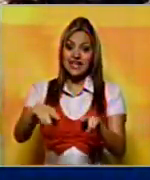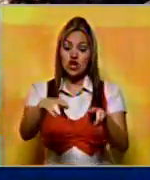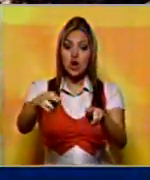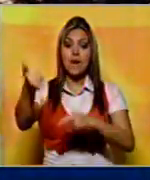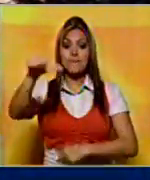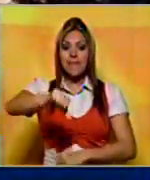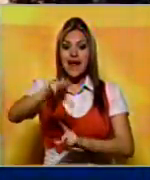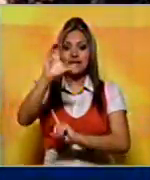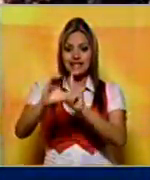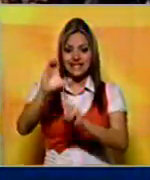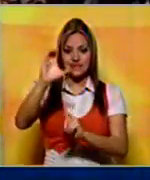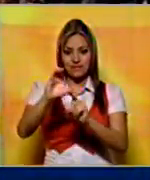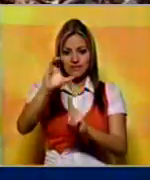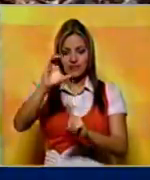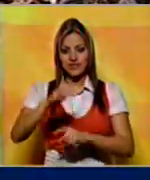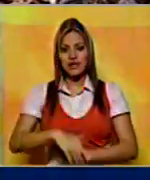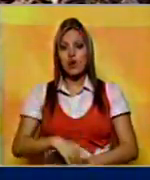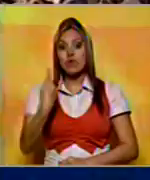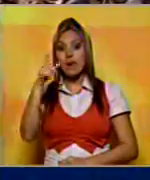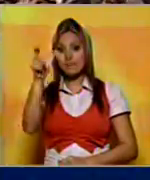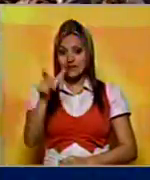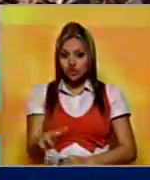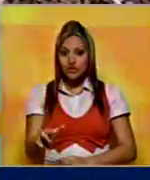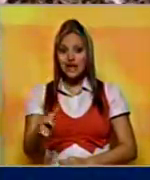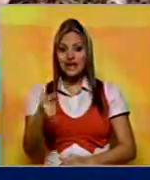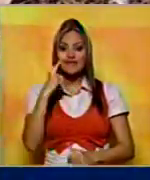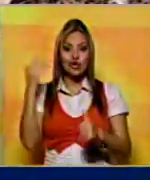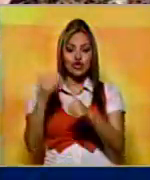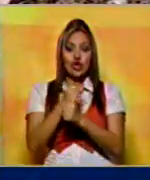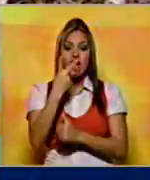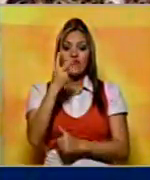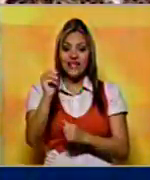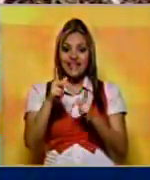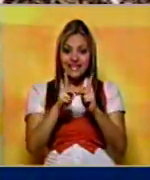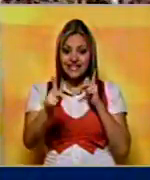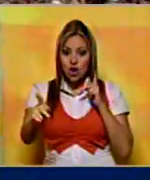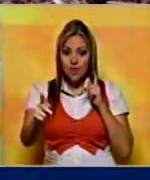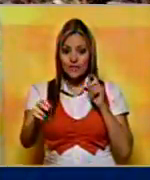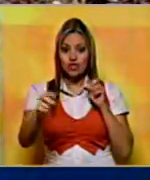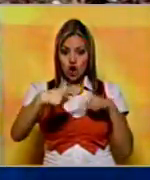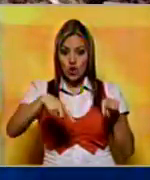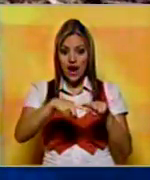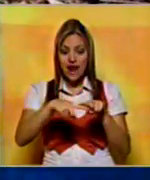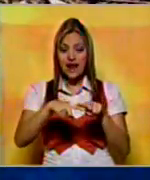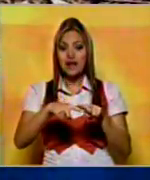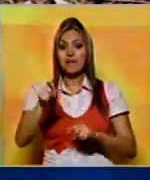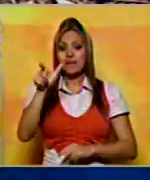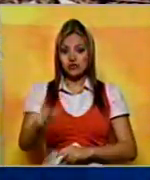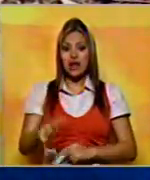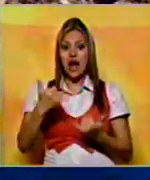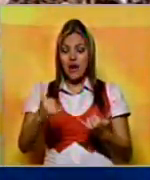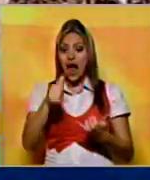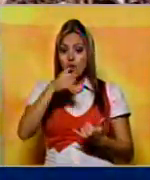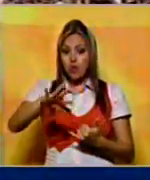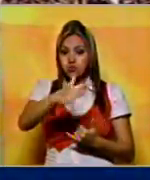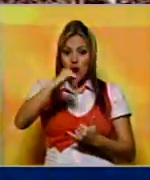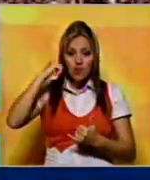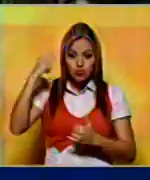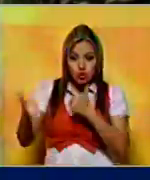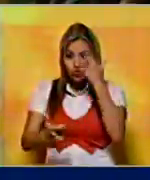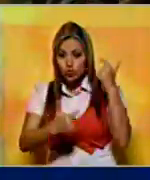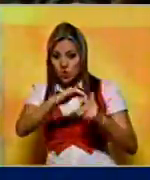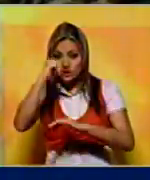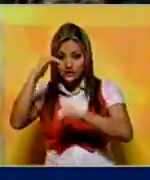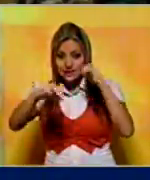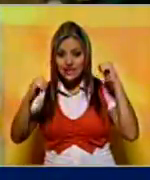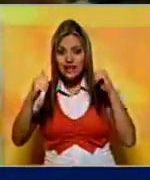mal tiempo. Uno de los cadáveres se encontró a 20 kilómetros del accidente, donde buzos buscan el aparato sumergido.